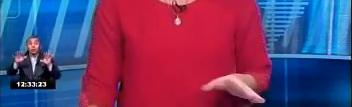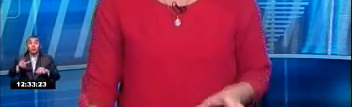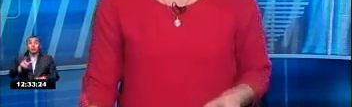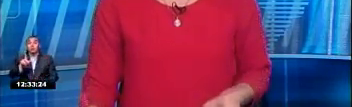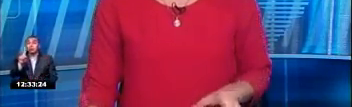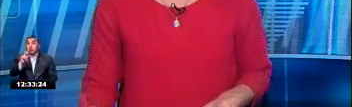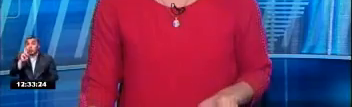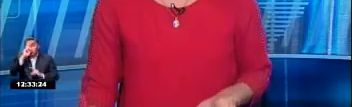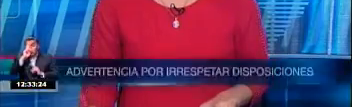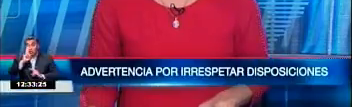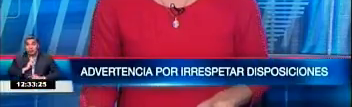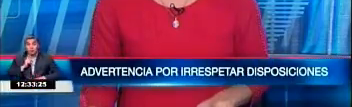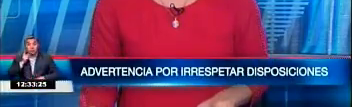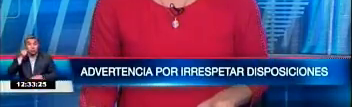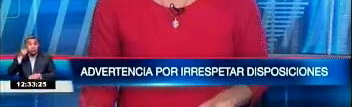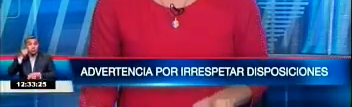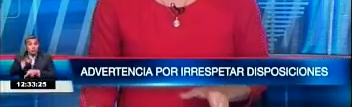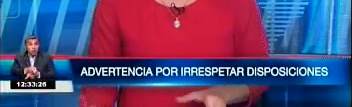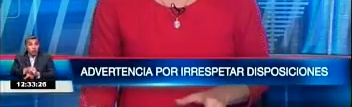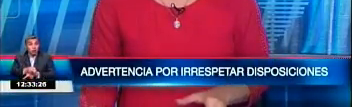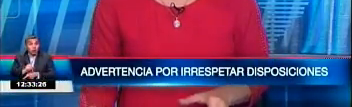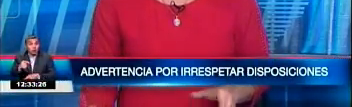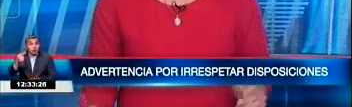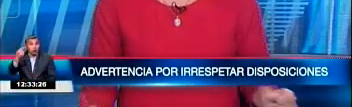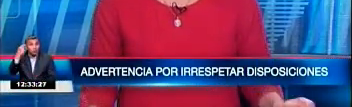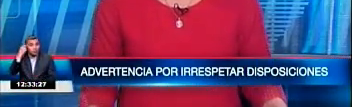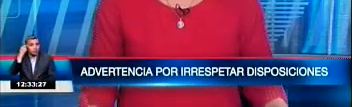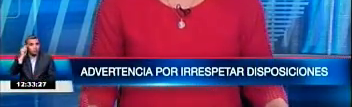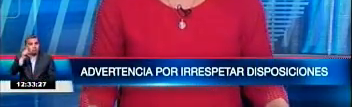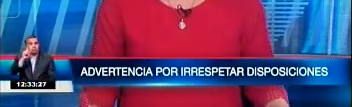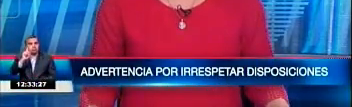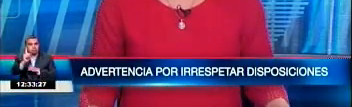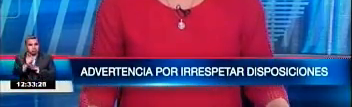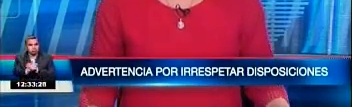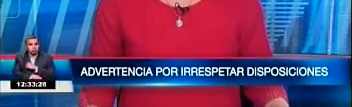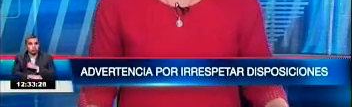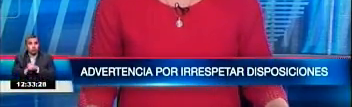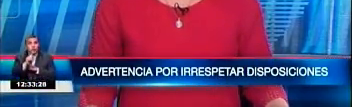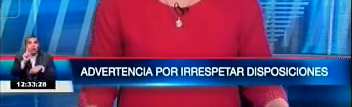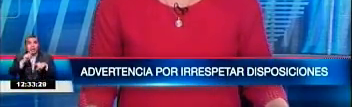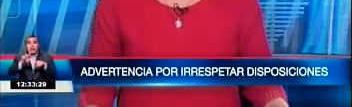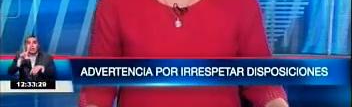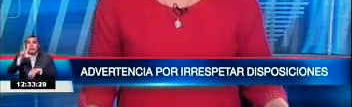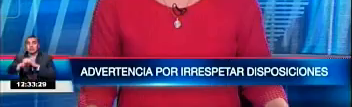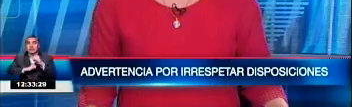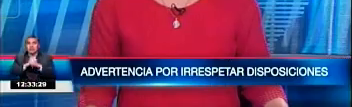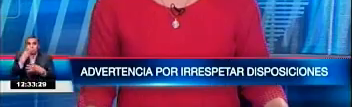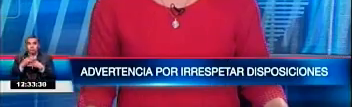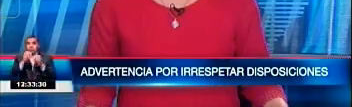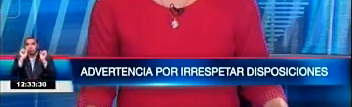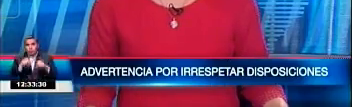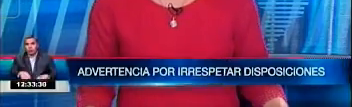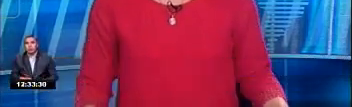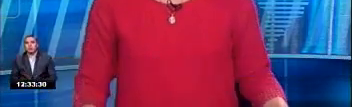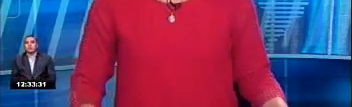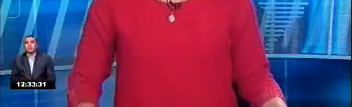no respeten las disposiciones emitidas por el gobierno serán sancionados con 1 a 3 años de prisión.